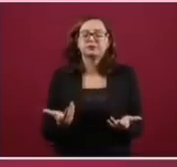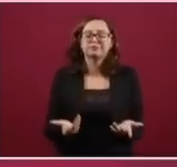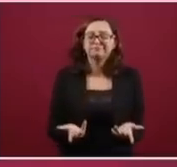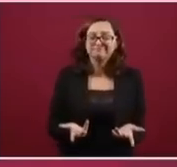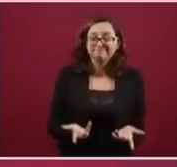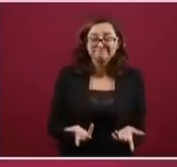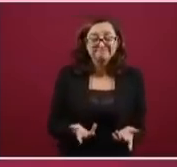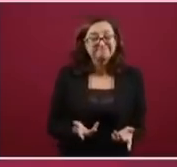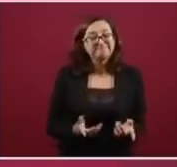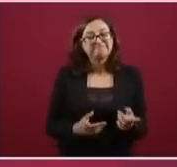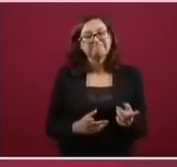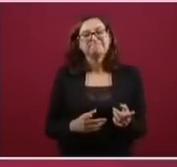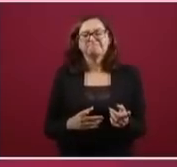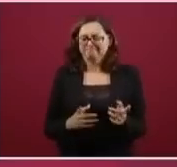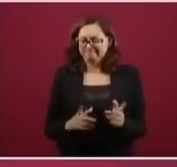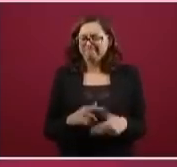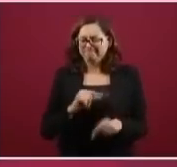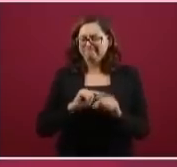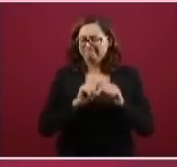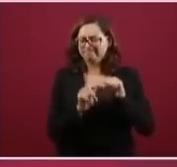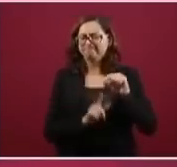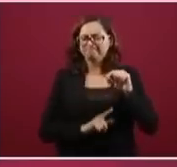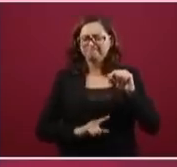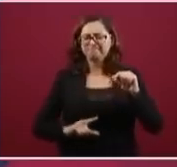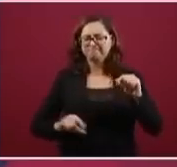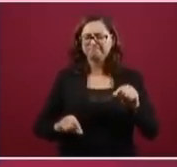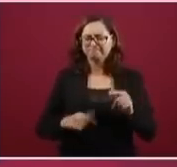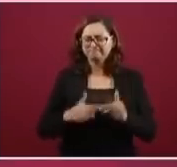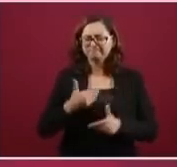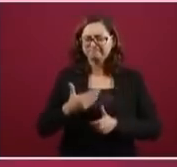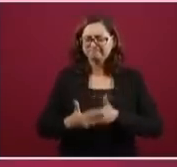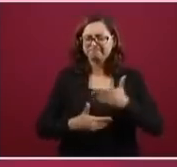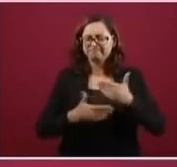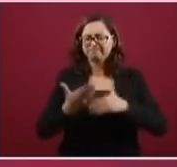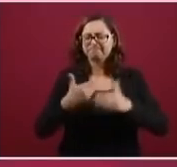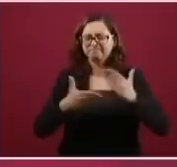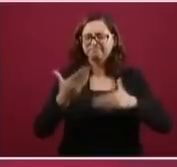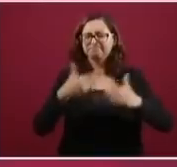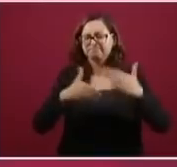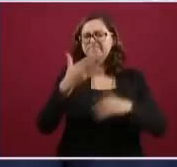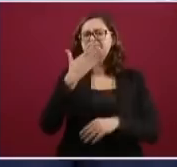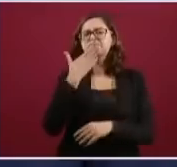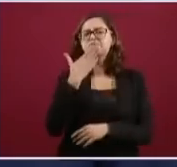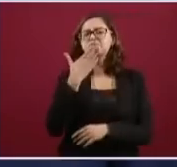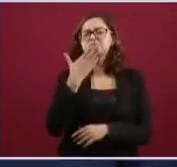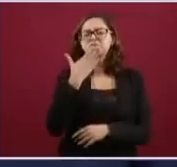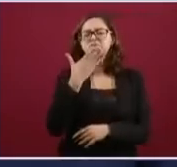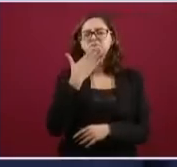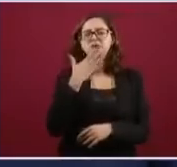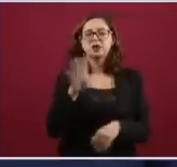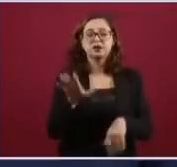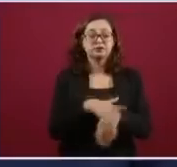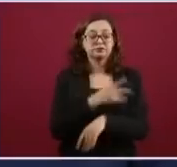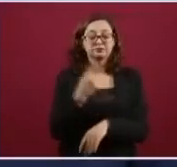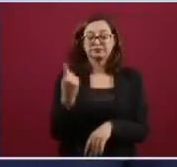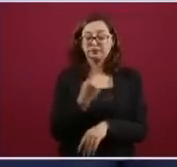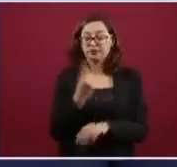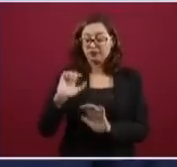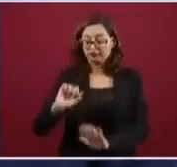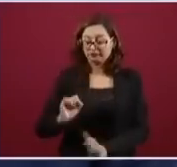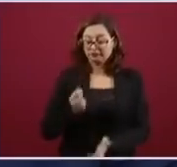entonces vamos bien por qué ya no se va el dinero del